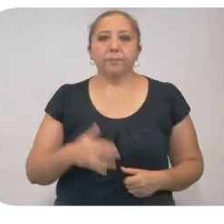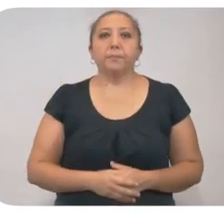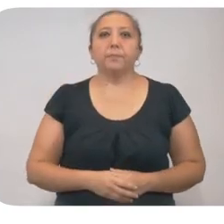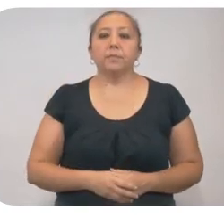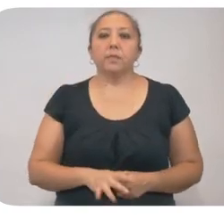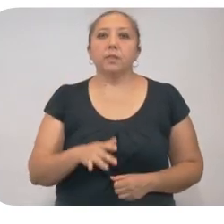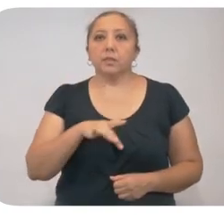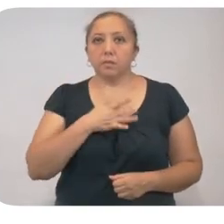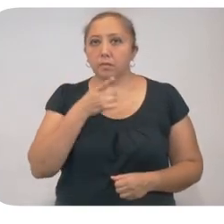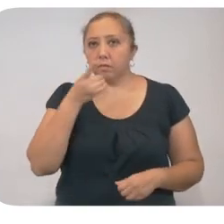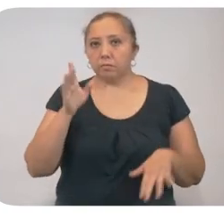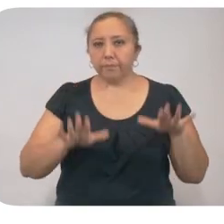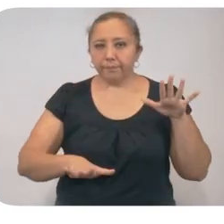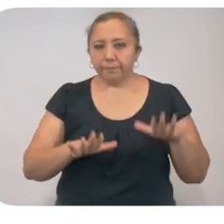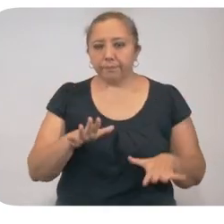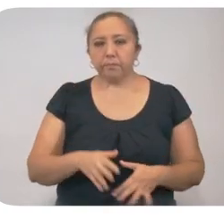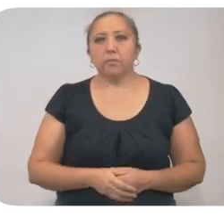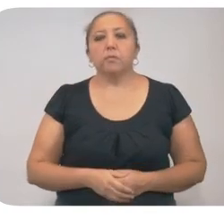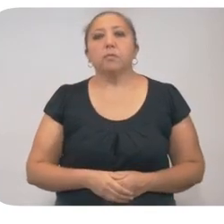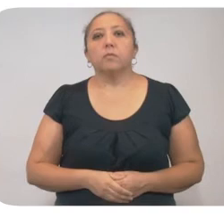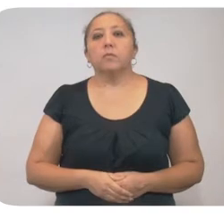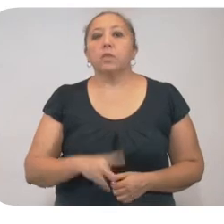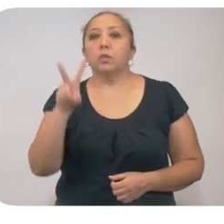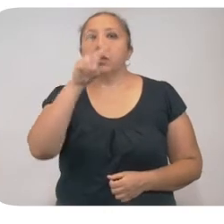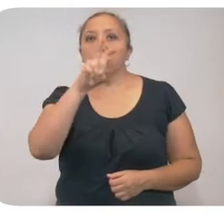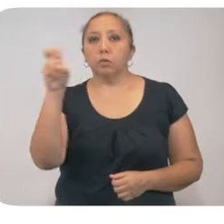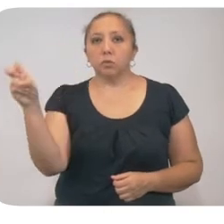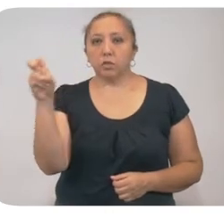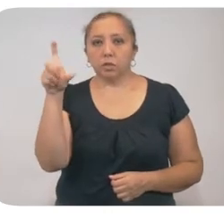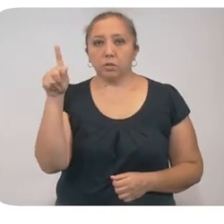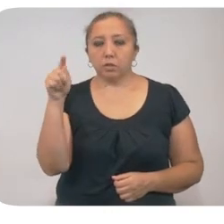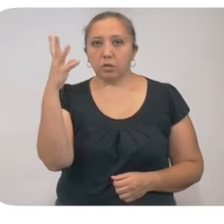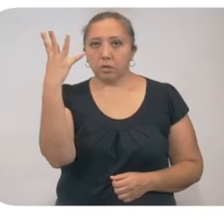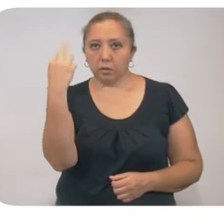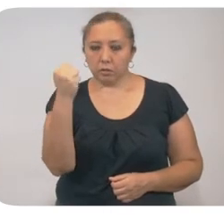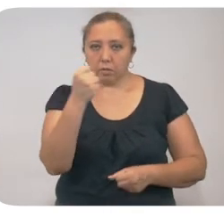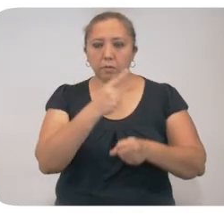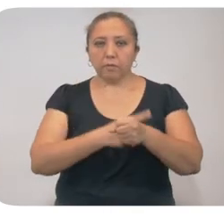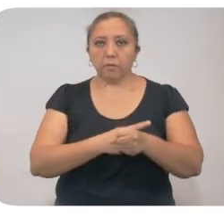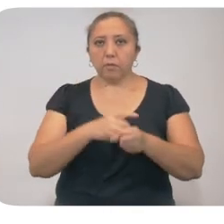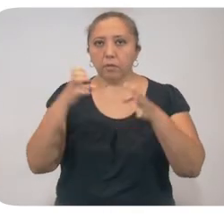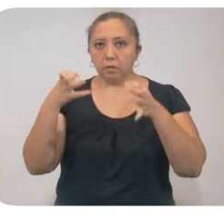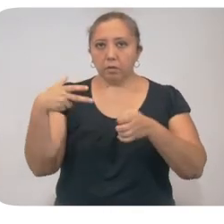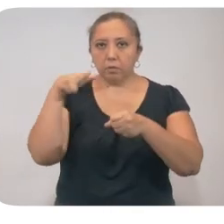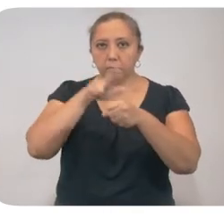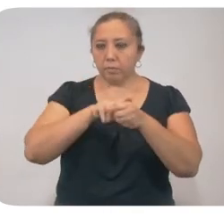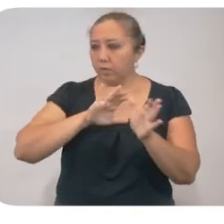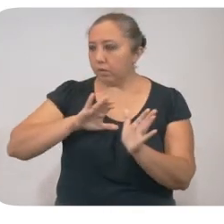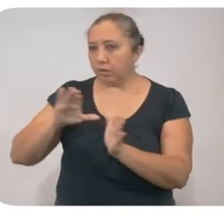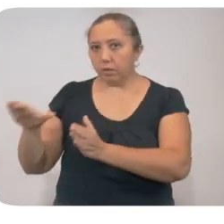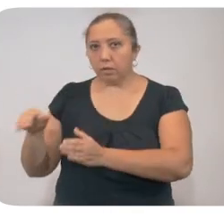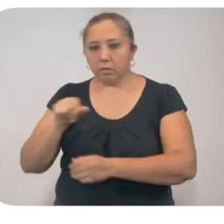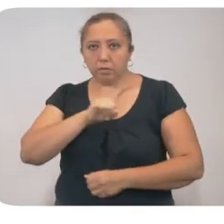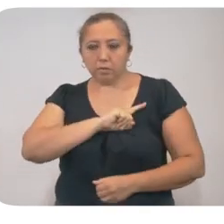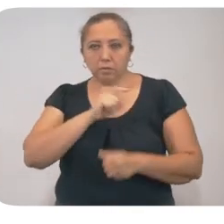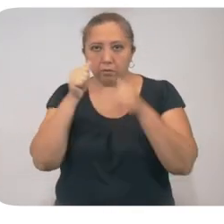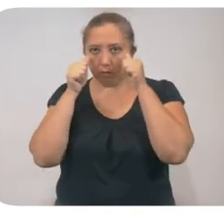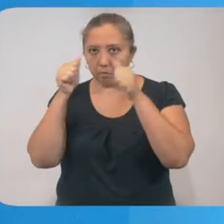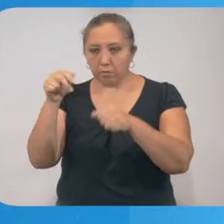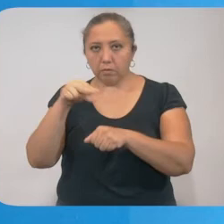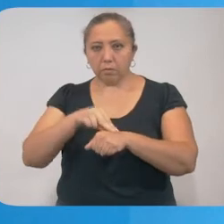Yucatán. Presentan síntomas leves. 279 de los casos confirmados están hospitalizados y en aislamiento